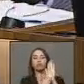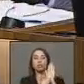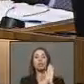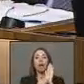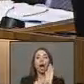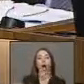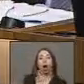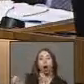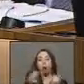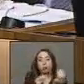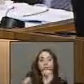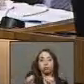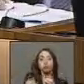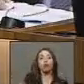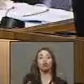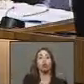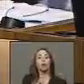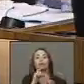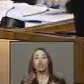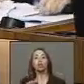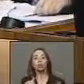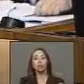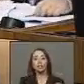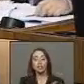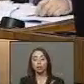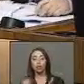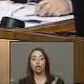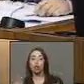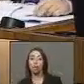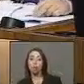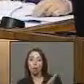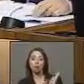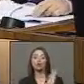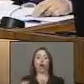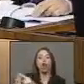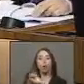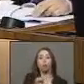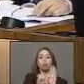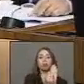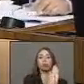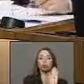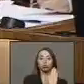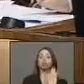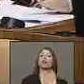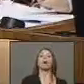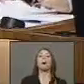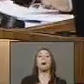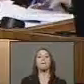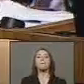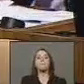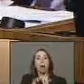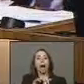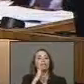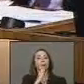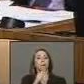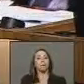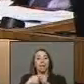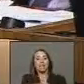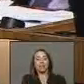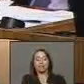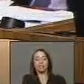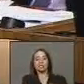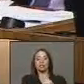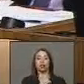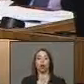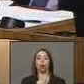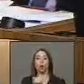realizadas por la Comisión de Usuarios de este seguro, proponiendo incrementar los beneficios financiados con